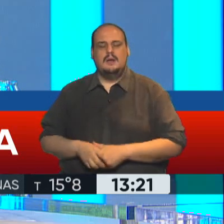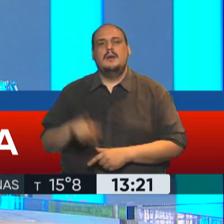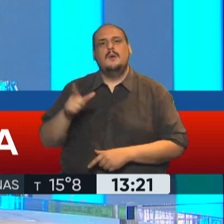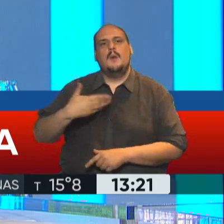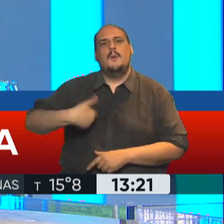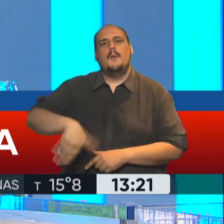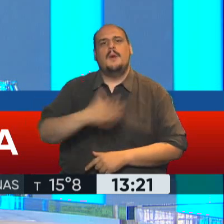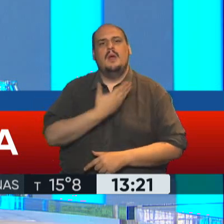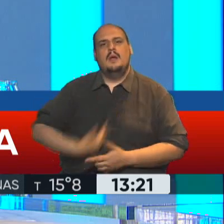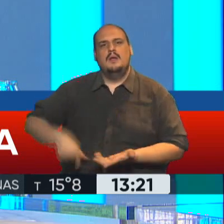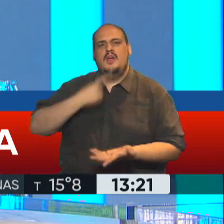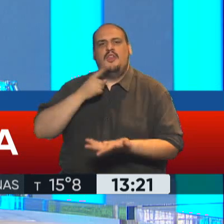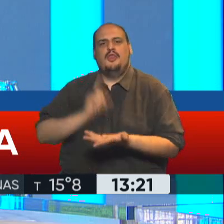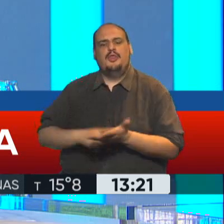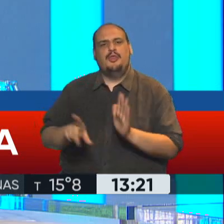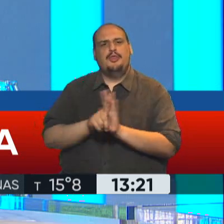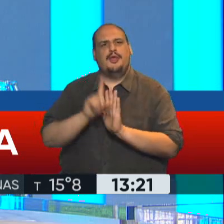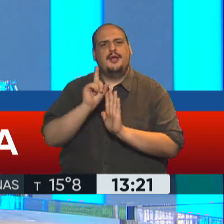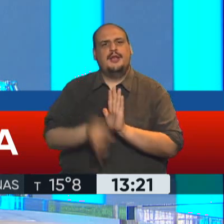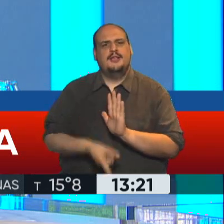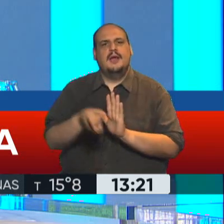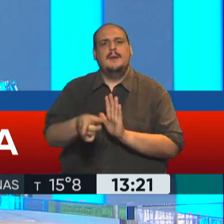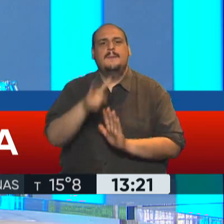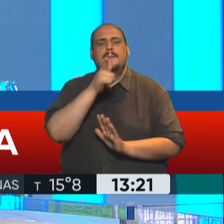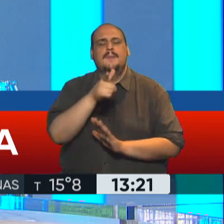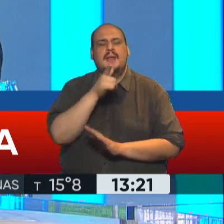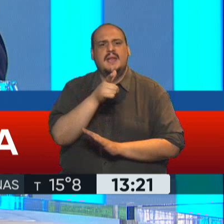un embargo, o por lo menos la prohibición de